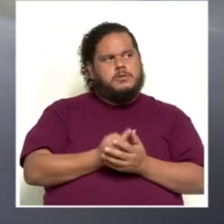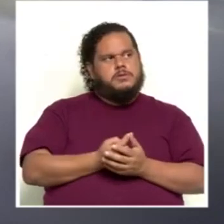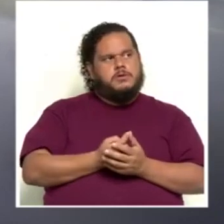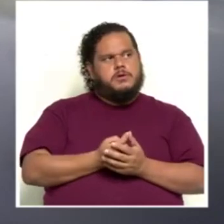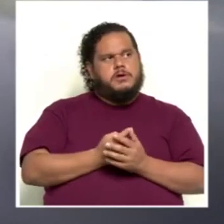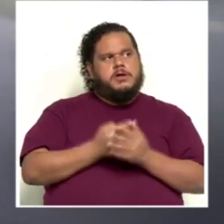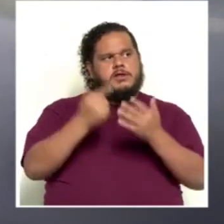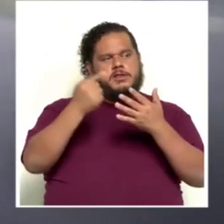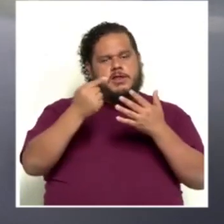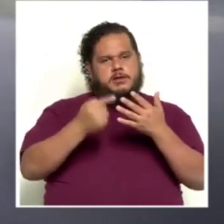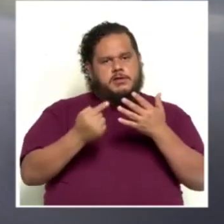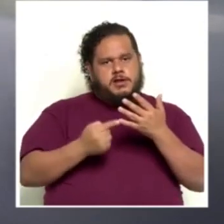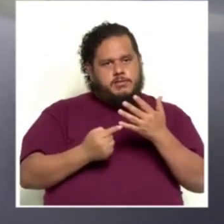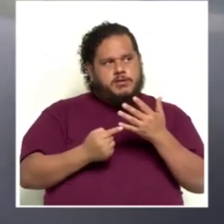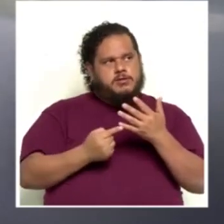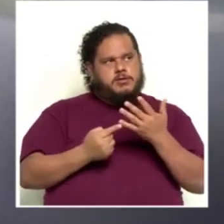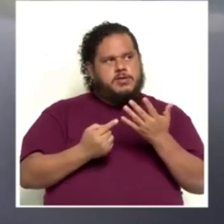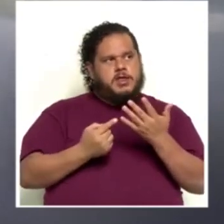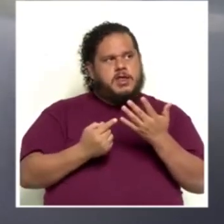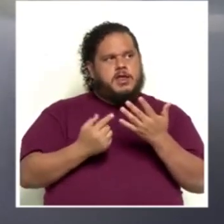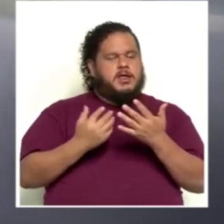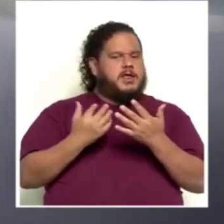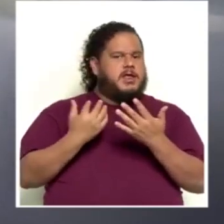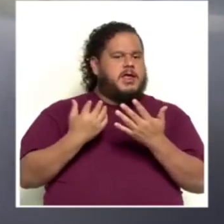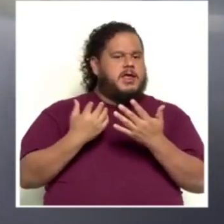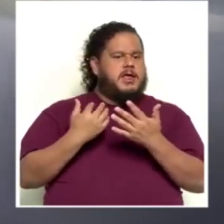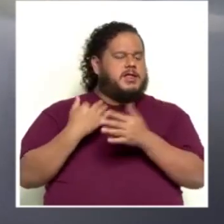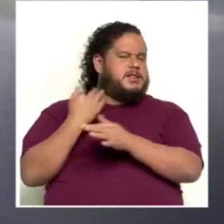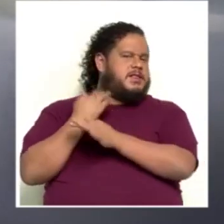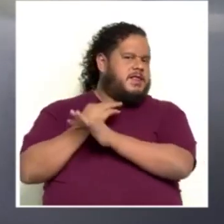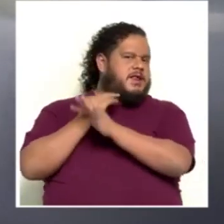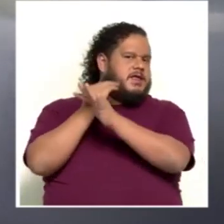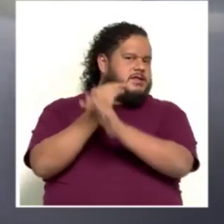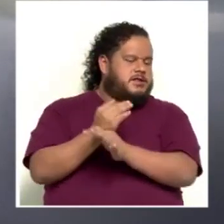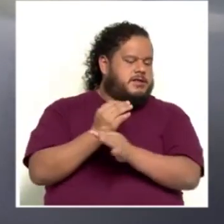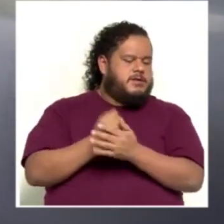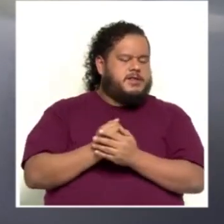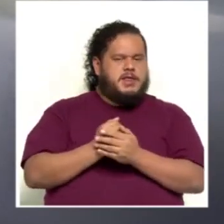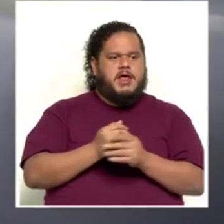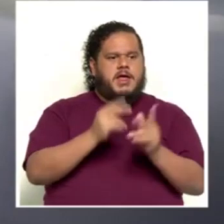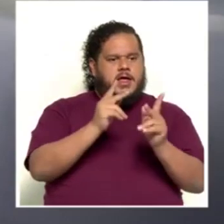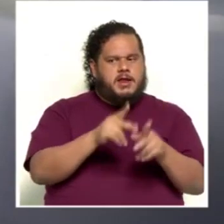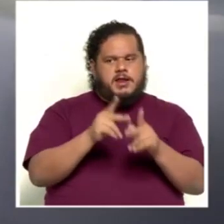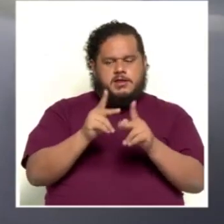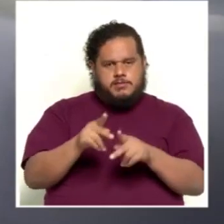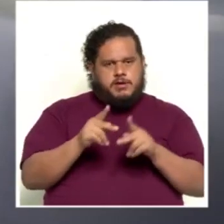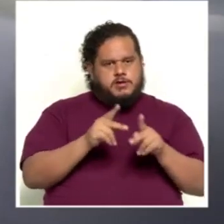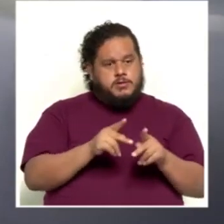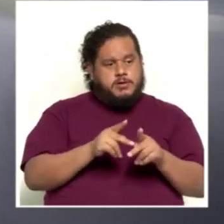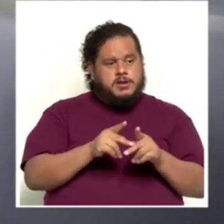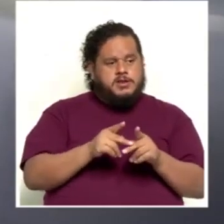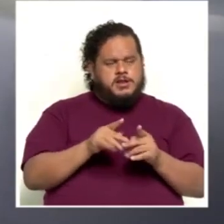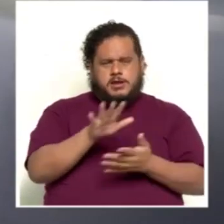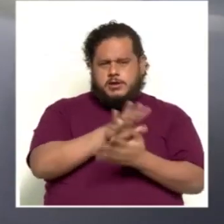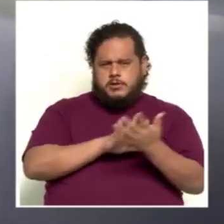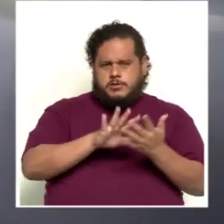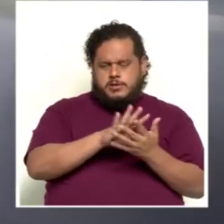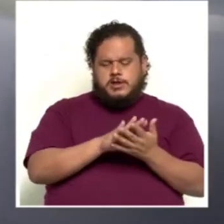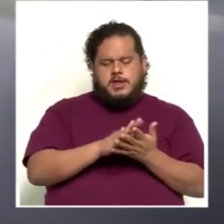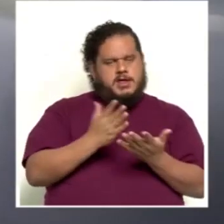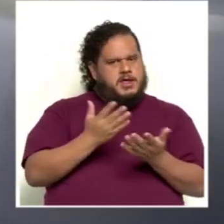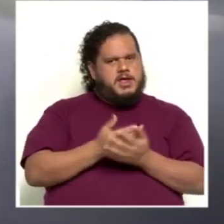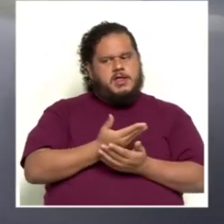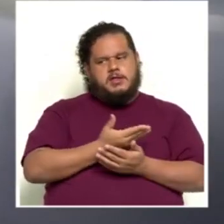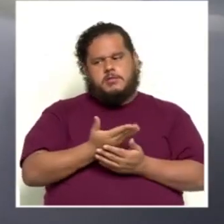de los elementos que tradicionalmente el público tiende a confundir es que cuando se habla